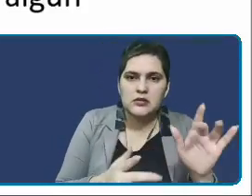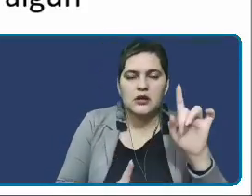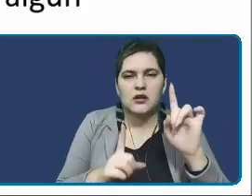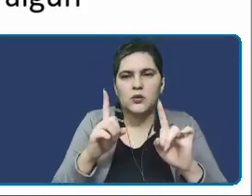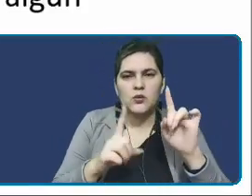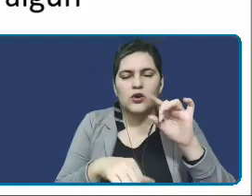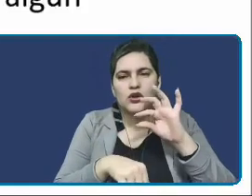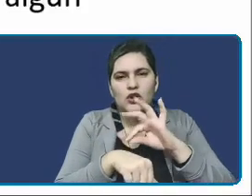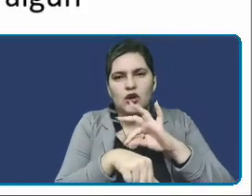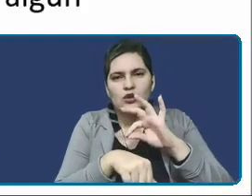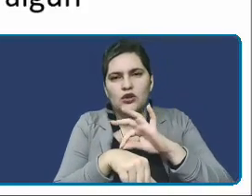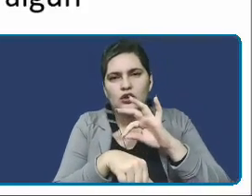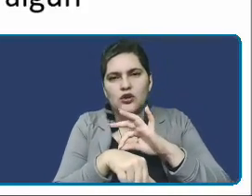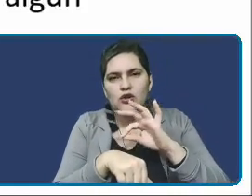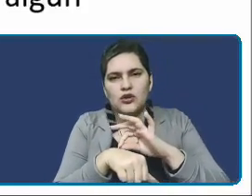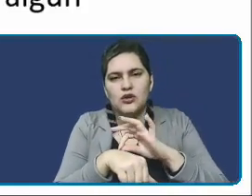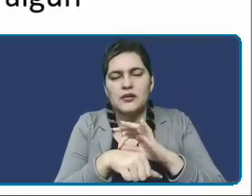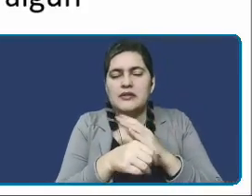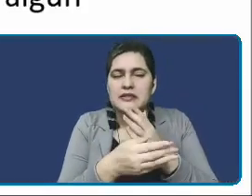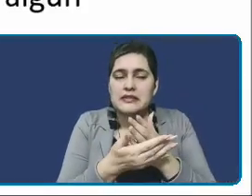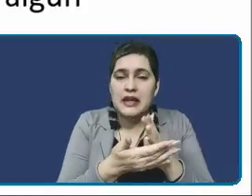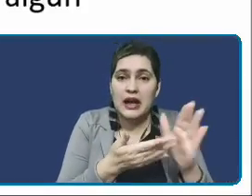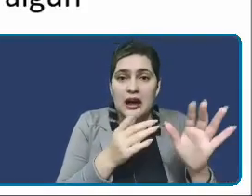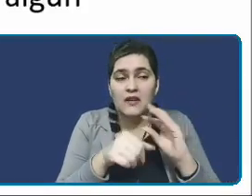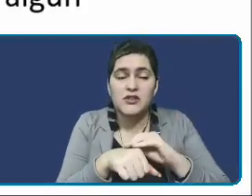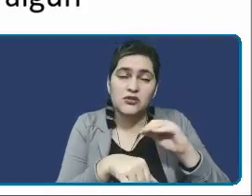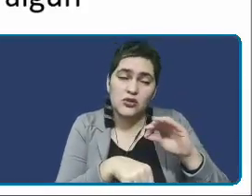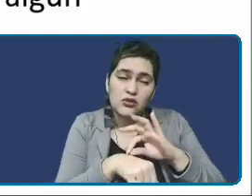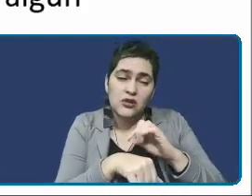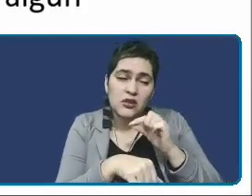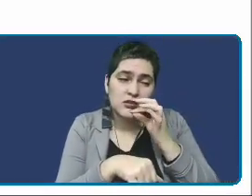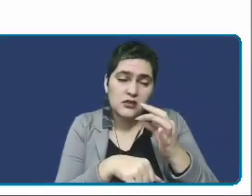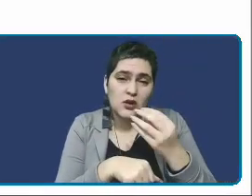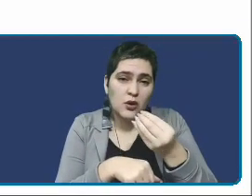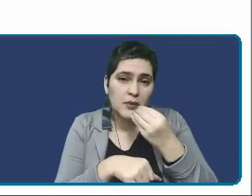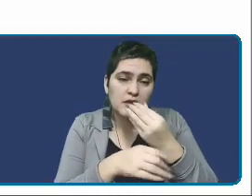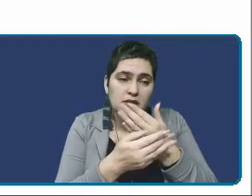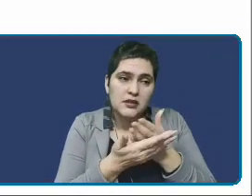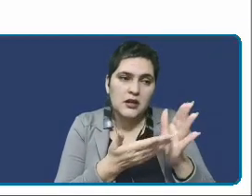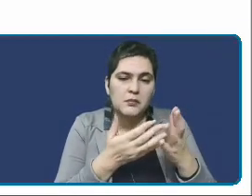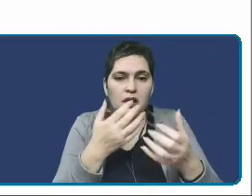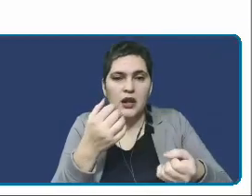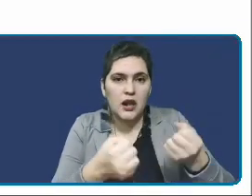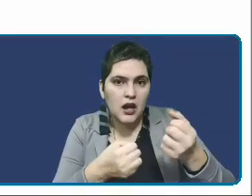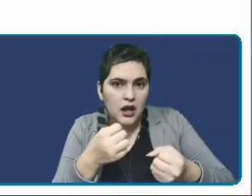médica de sacarlo, como podría ser la leche, o podría ser